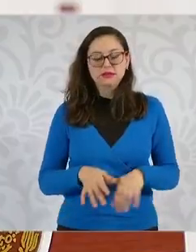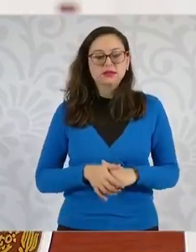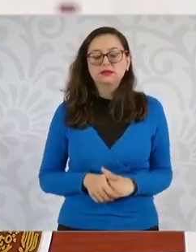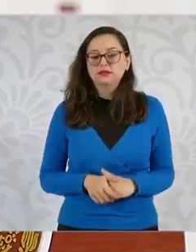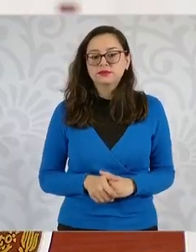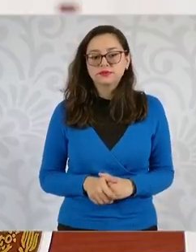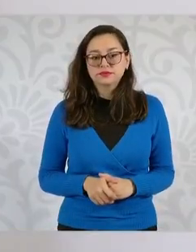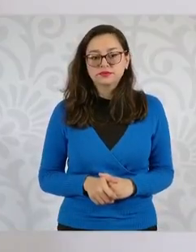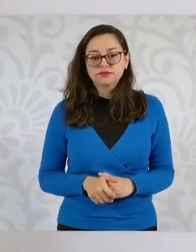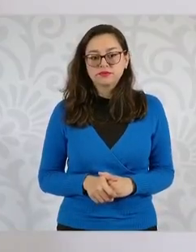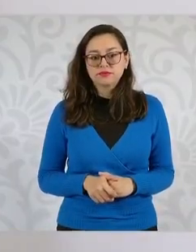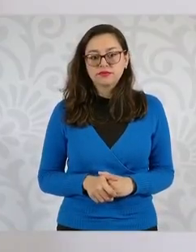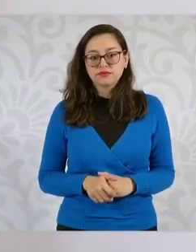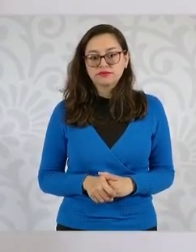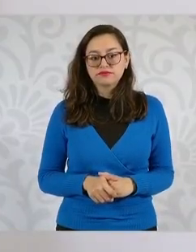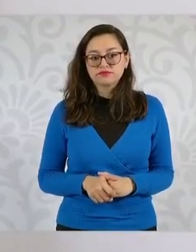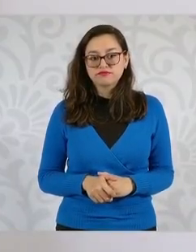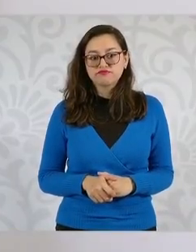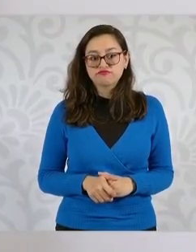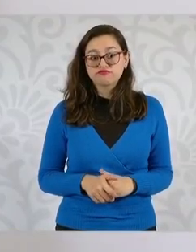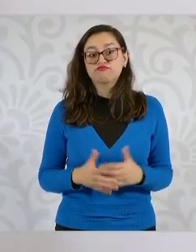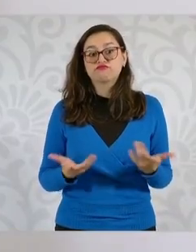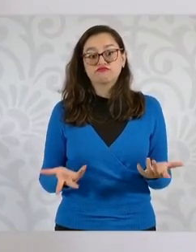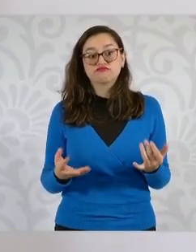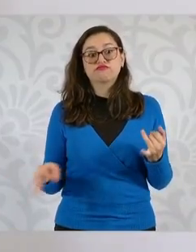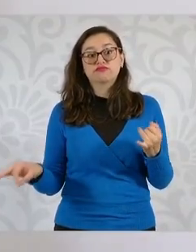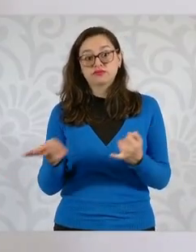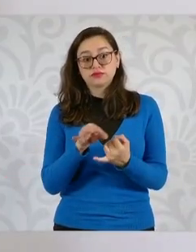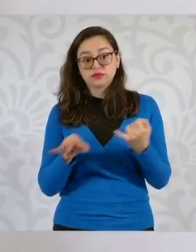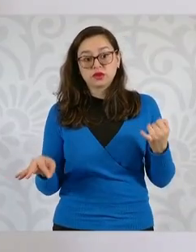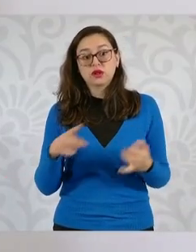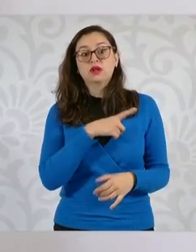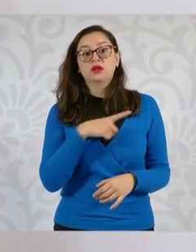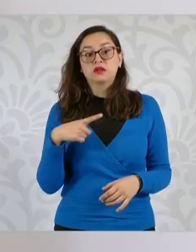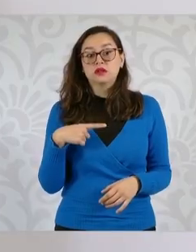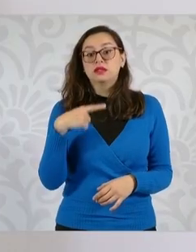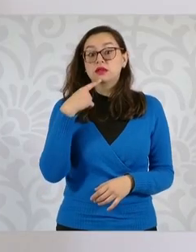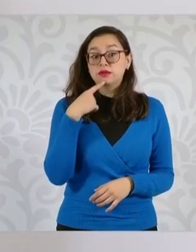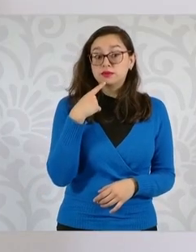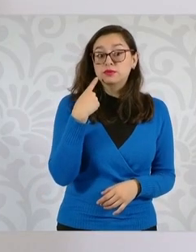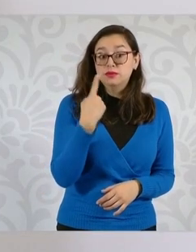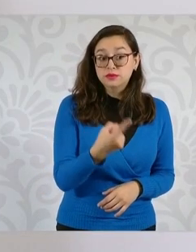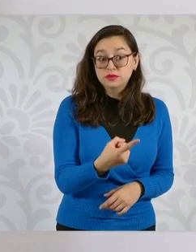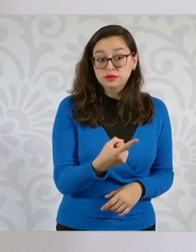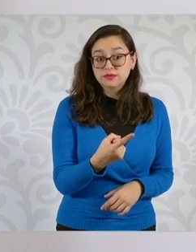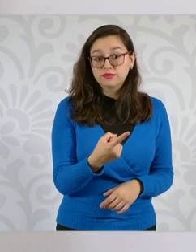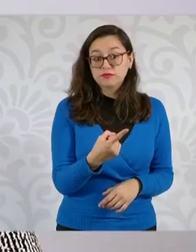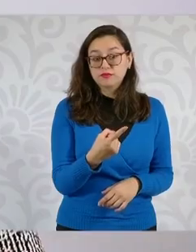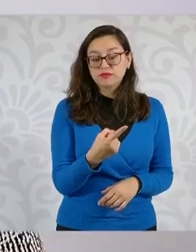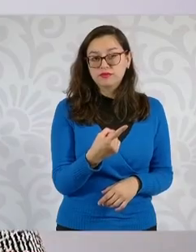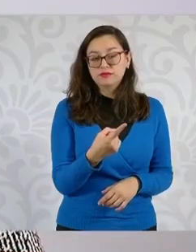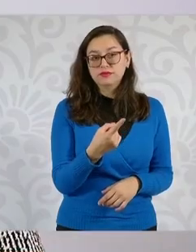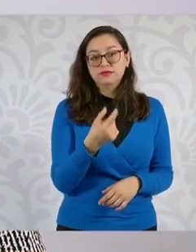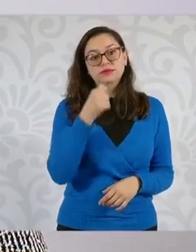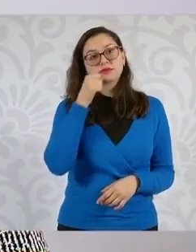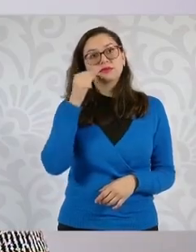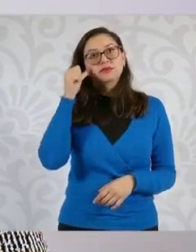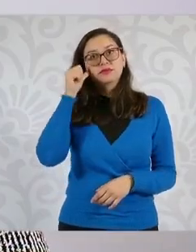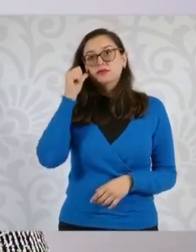y pues finalmente decir que ayer antier